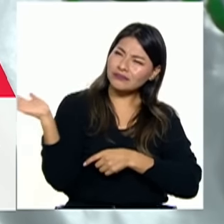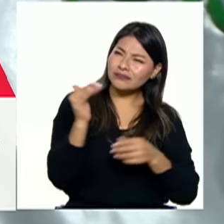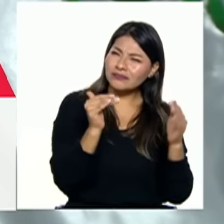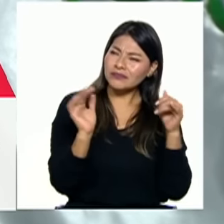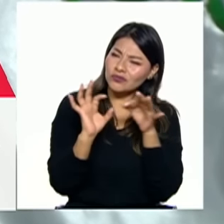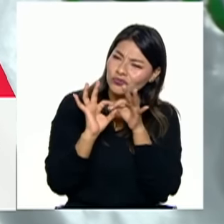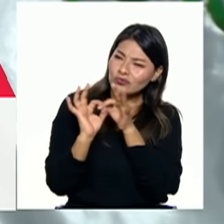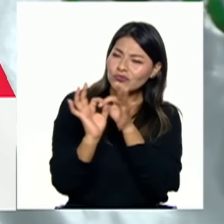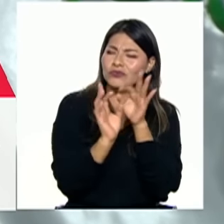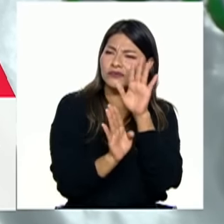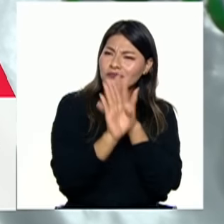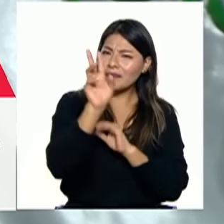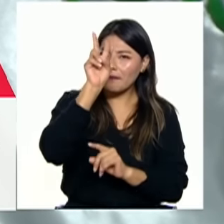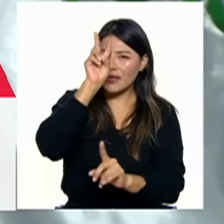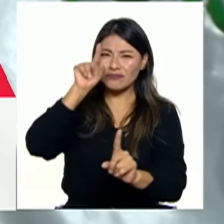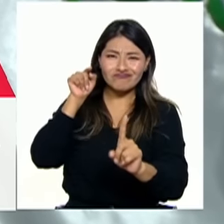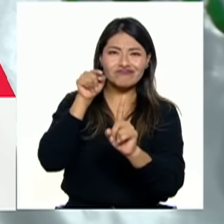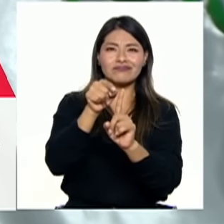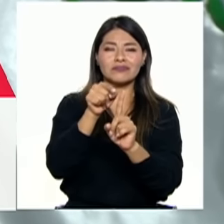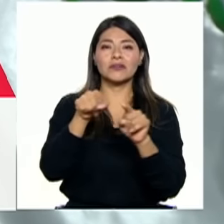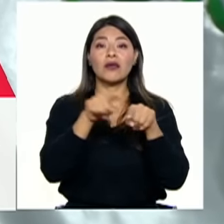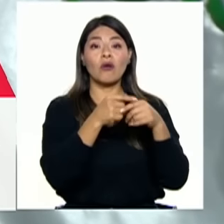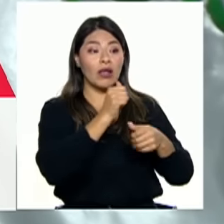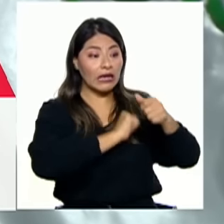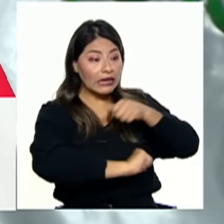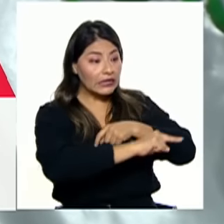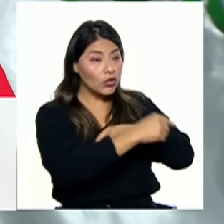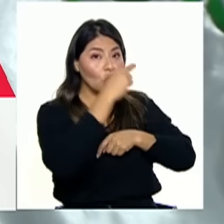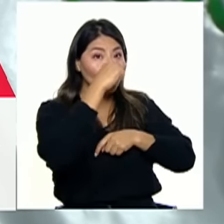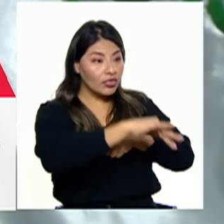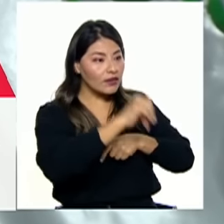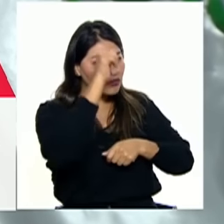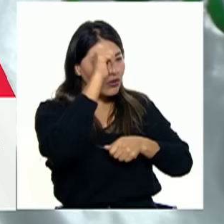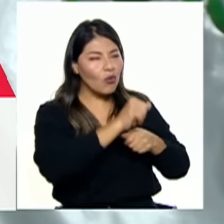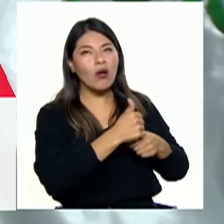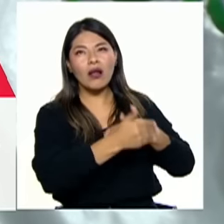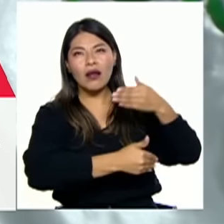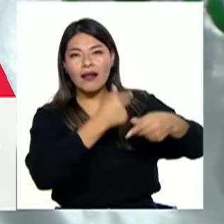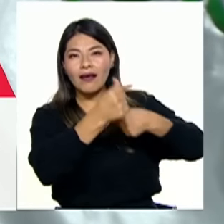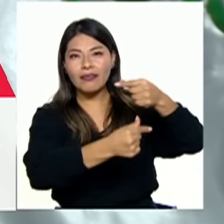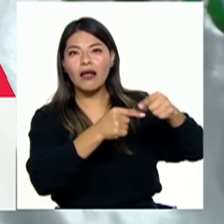como meta. Es ahora. Nuestros hijos y nuestros nietos nos lo agradecerán.